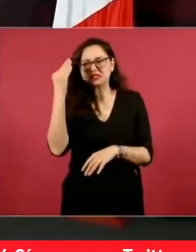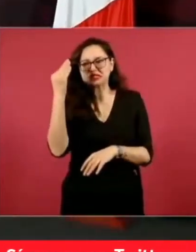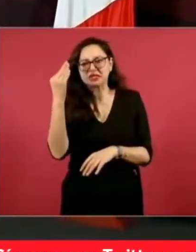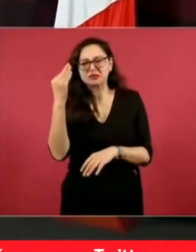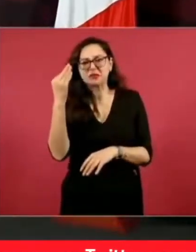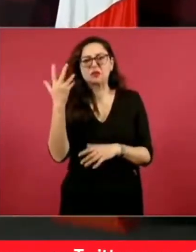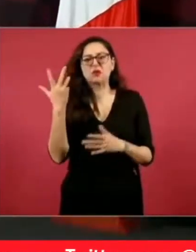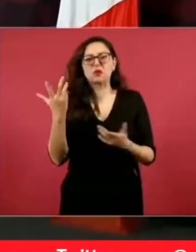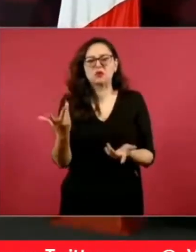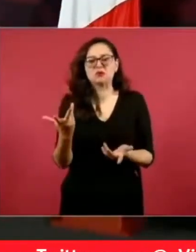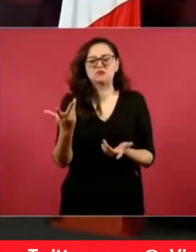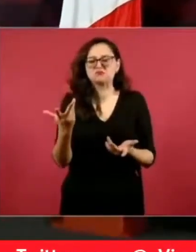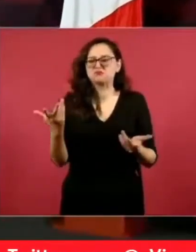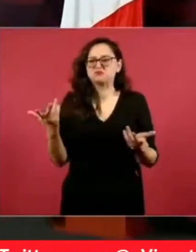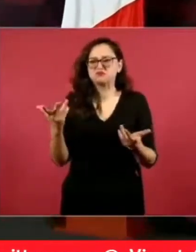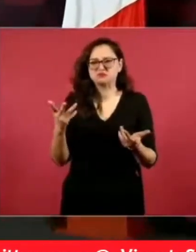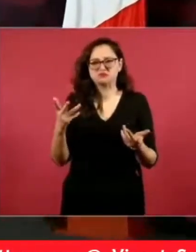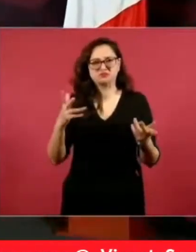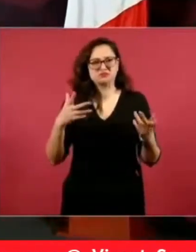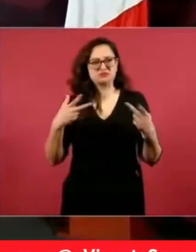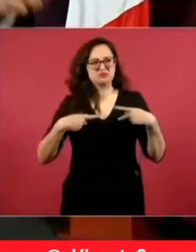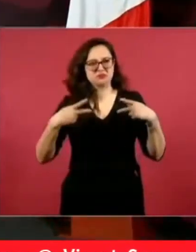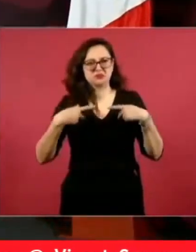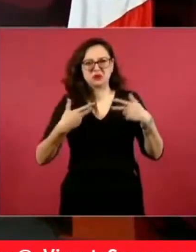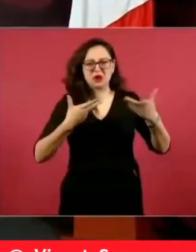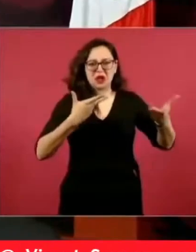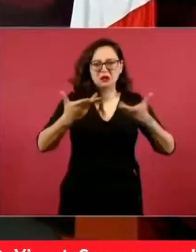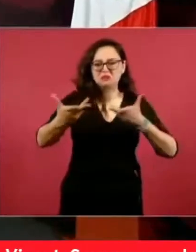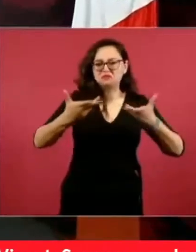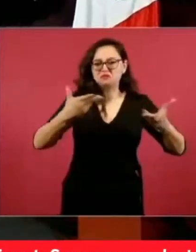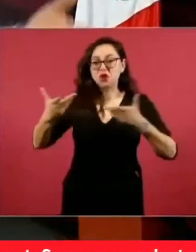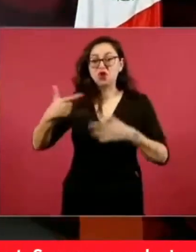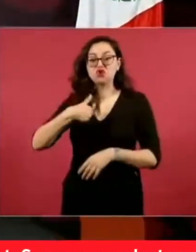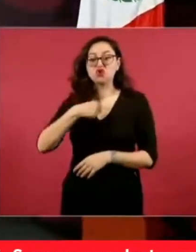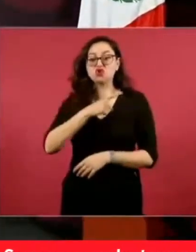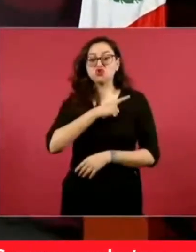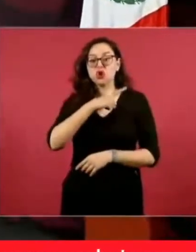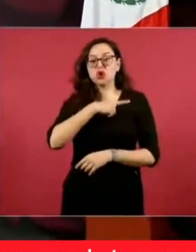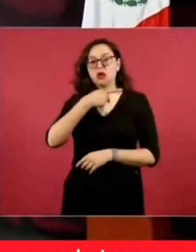a interactuar, ¿no? Porque si no, es un monólogo.